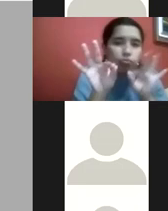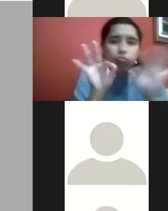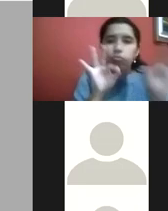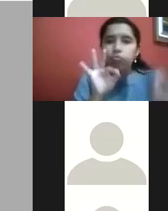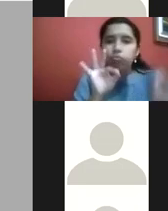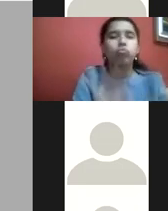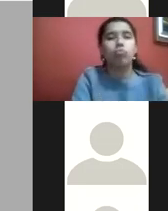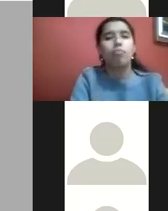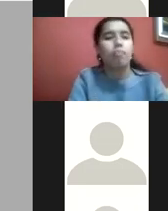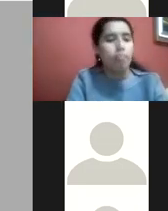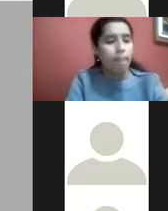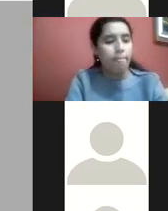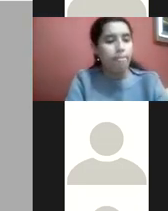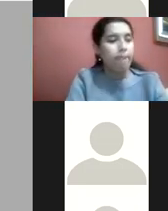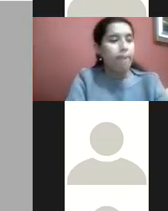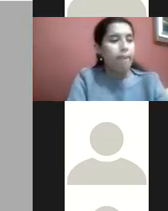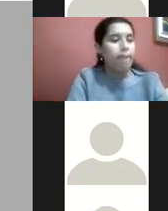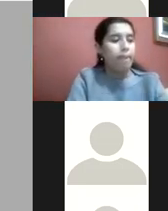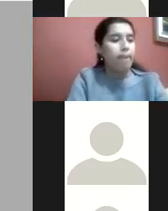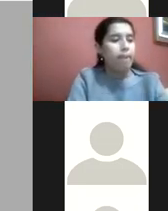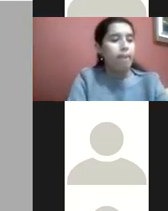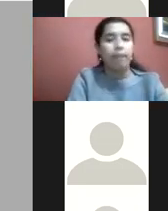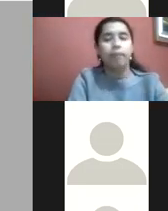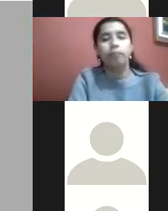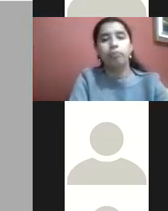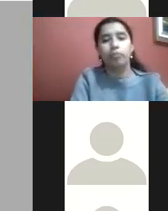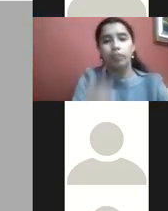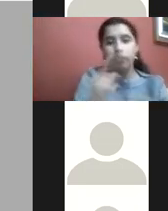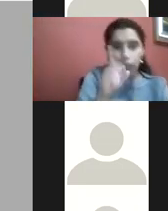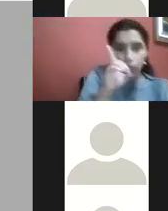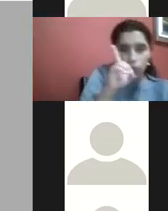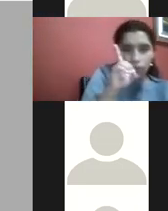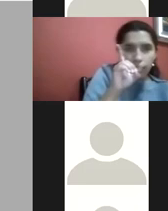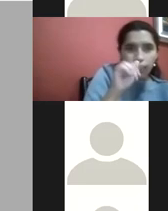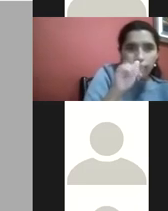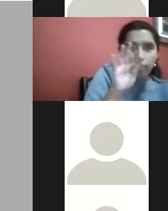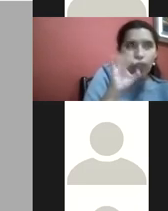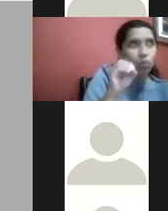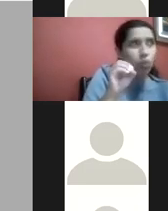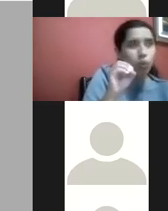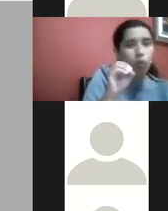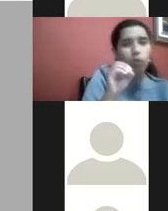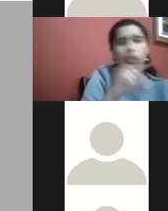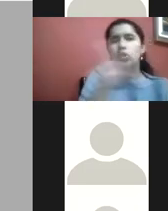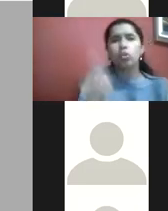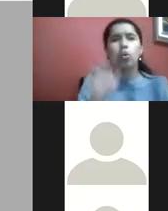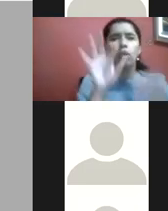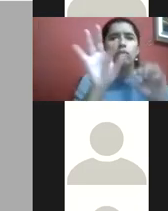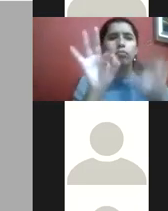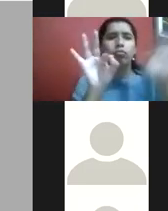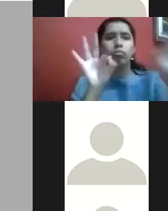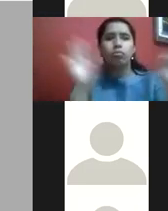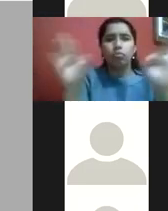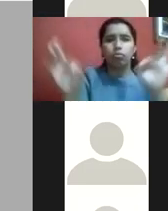Entonces, y de cada una de esas muestras se obtiene un dato y de todas esas muestras nosotros lo condensamos en la distribución de